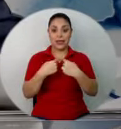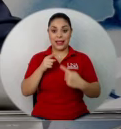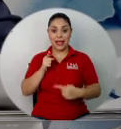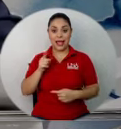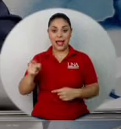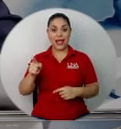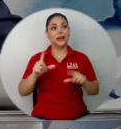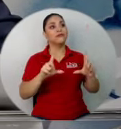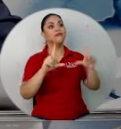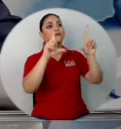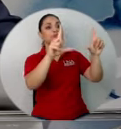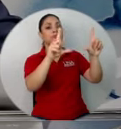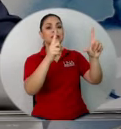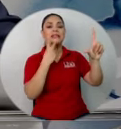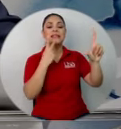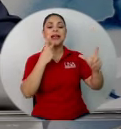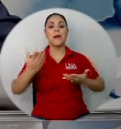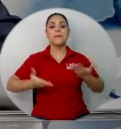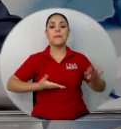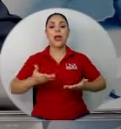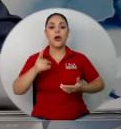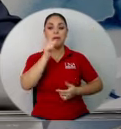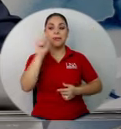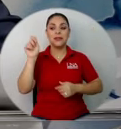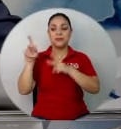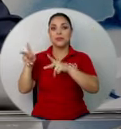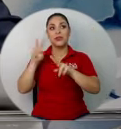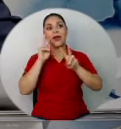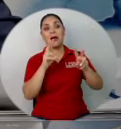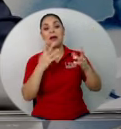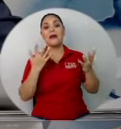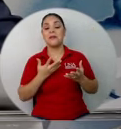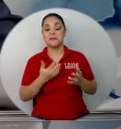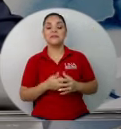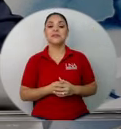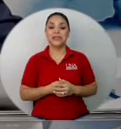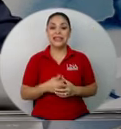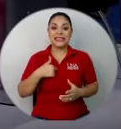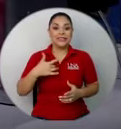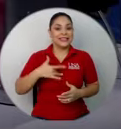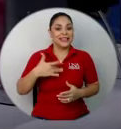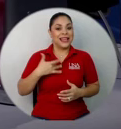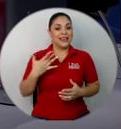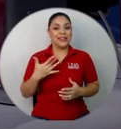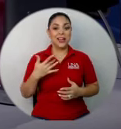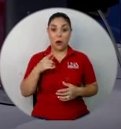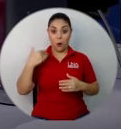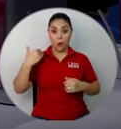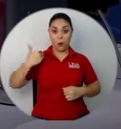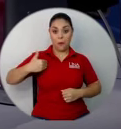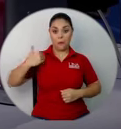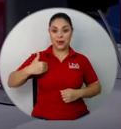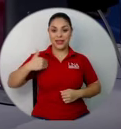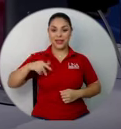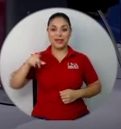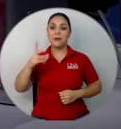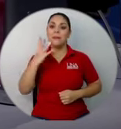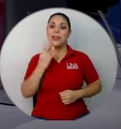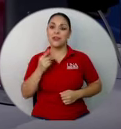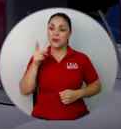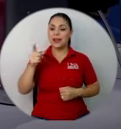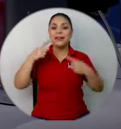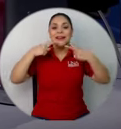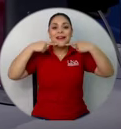significaba estar ahí en esa fotografía y que la gente lo viera, y la motivación que vi yo en la cara de